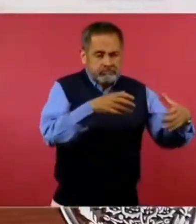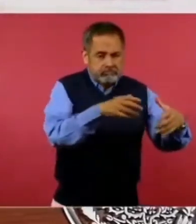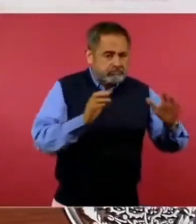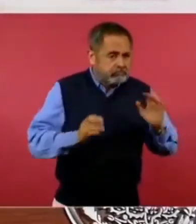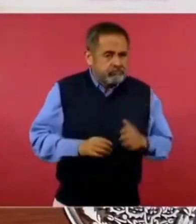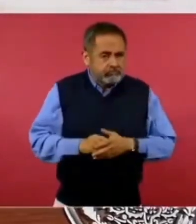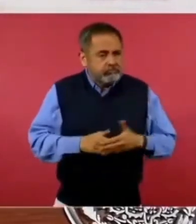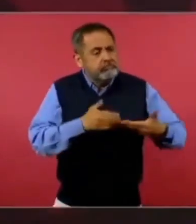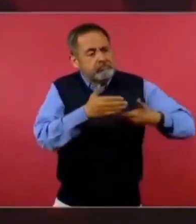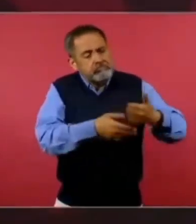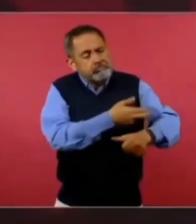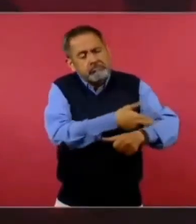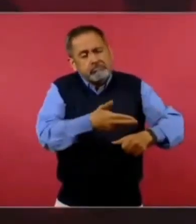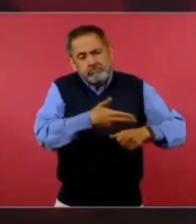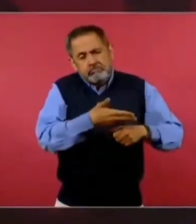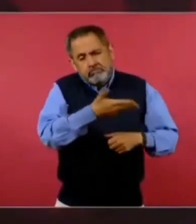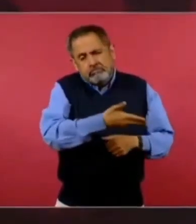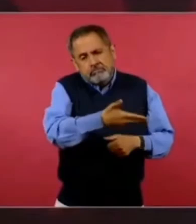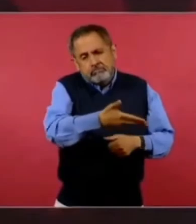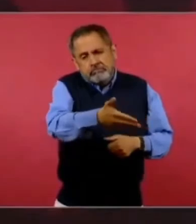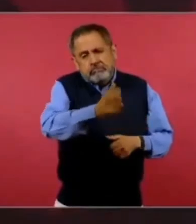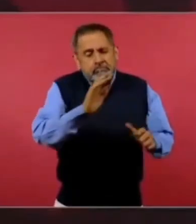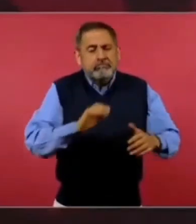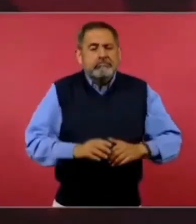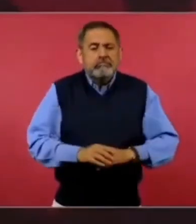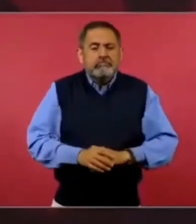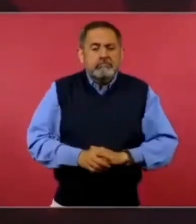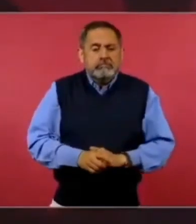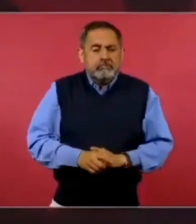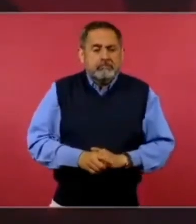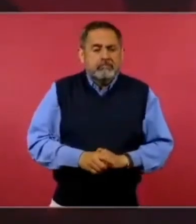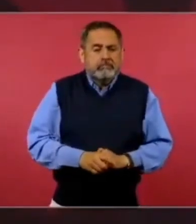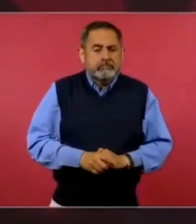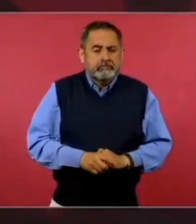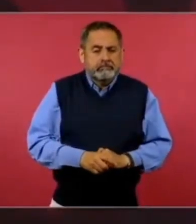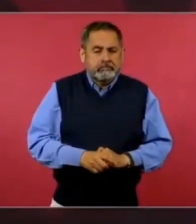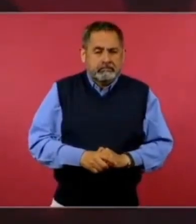tiene procedimientos que uno